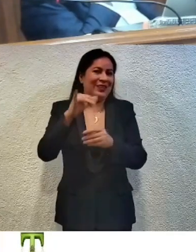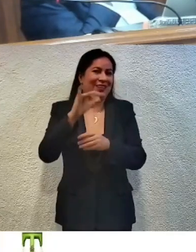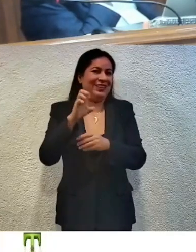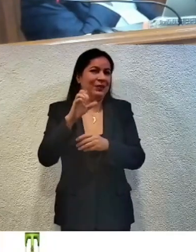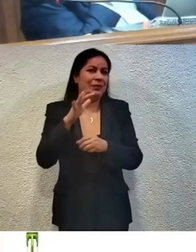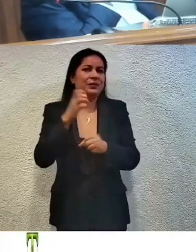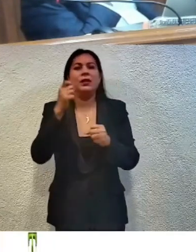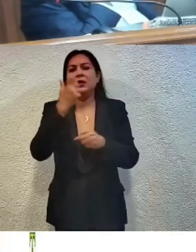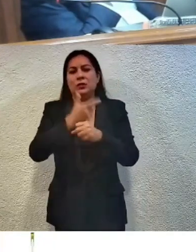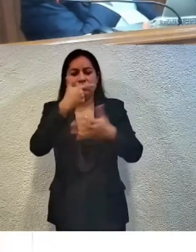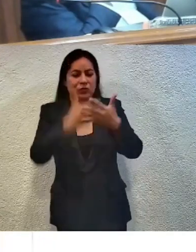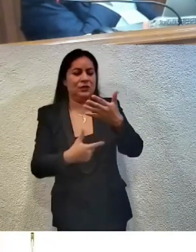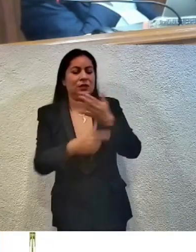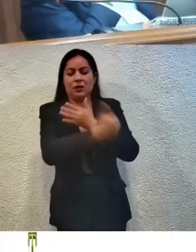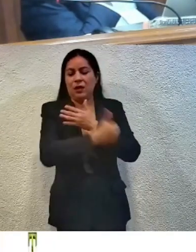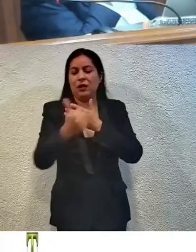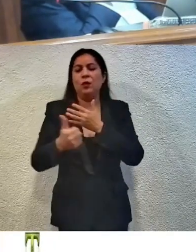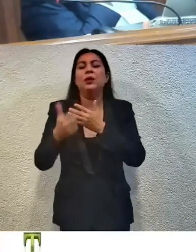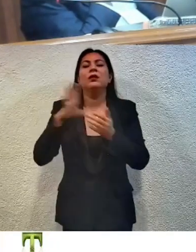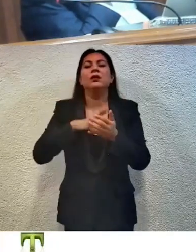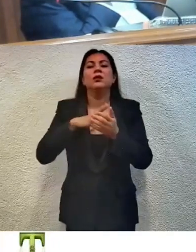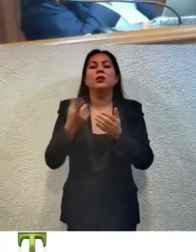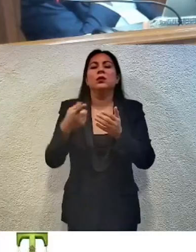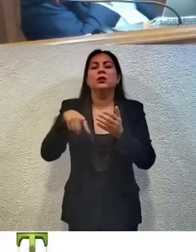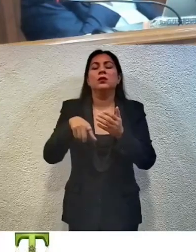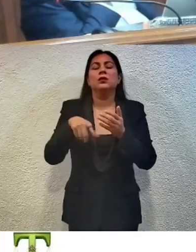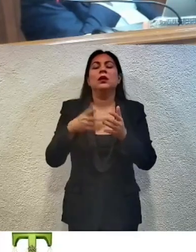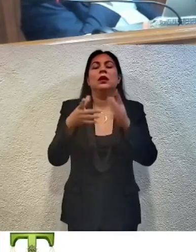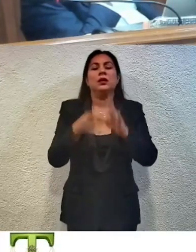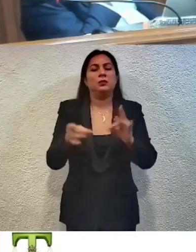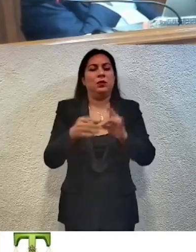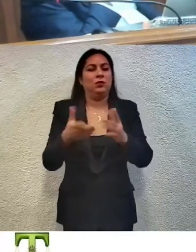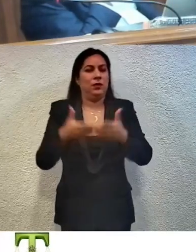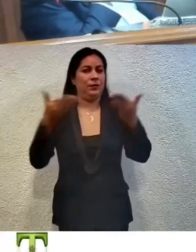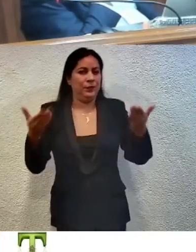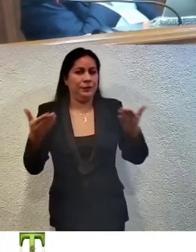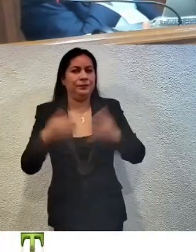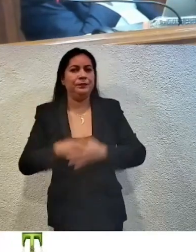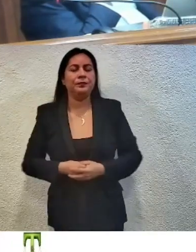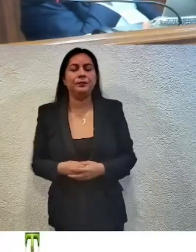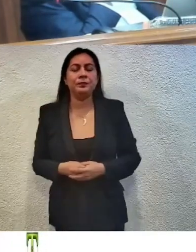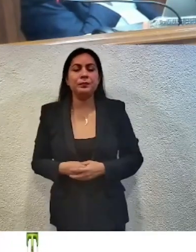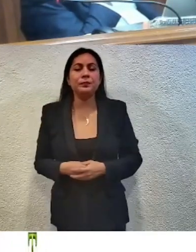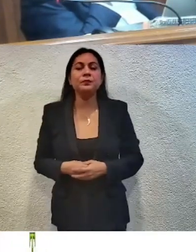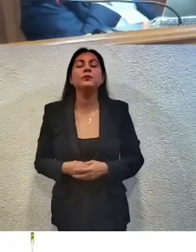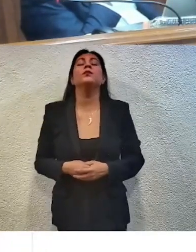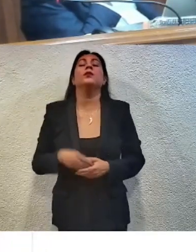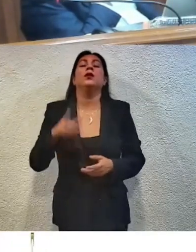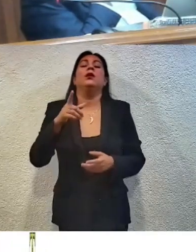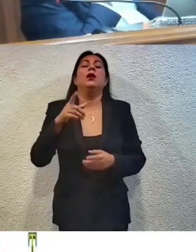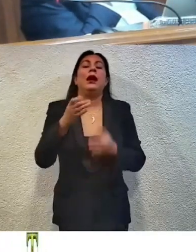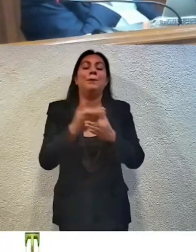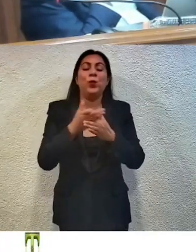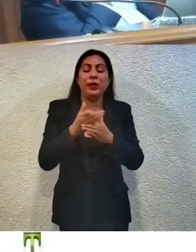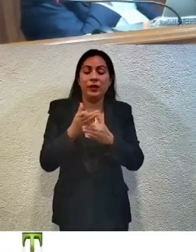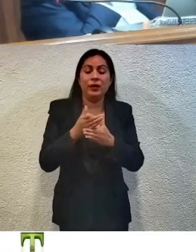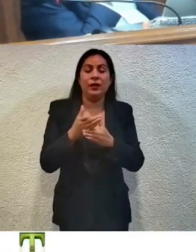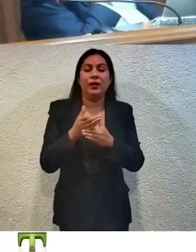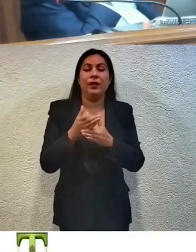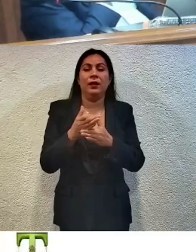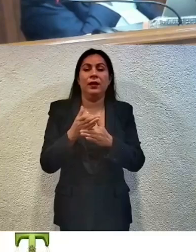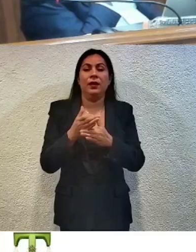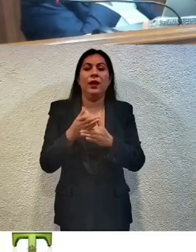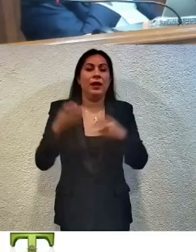listas respectivas, siendo en los términos que a continuación señalan. En cuanto al partido Morena,